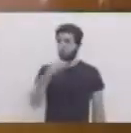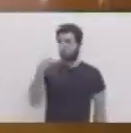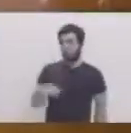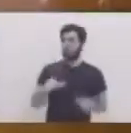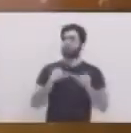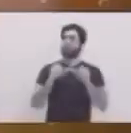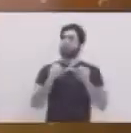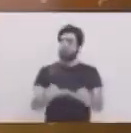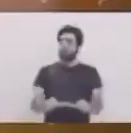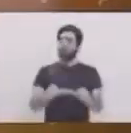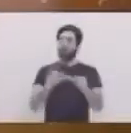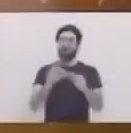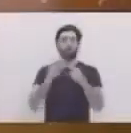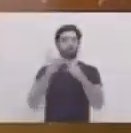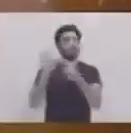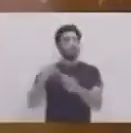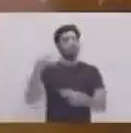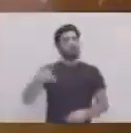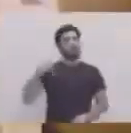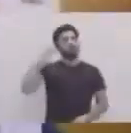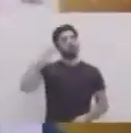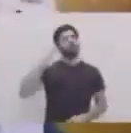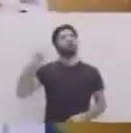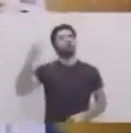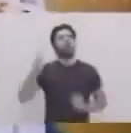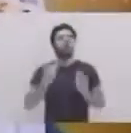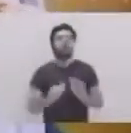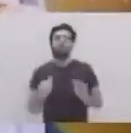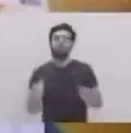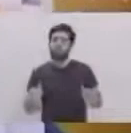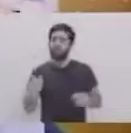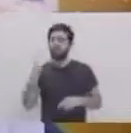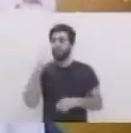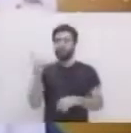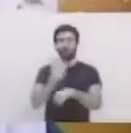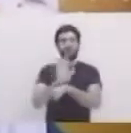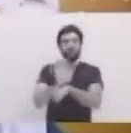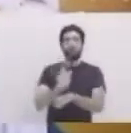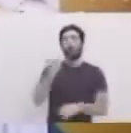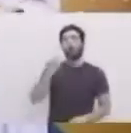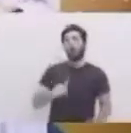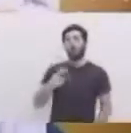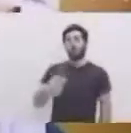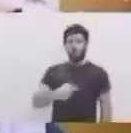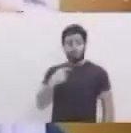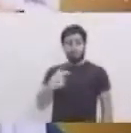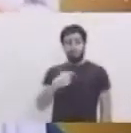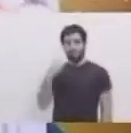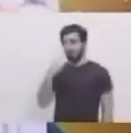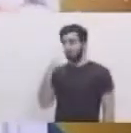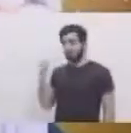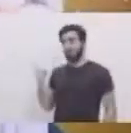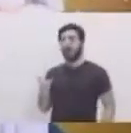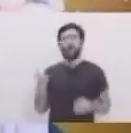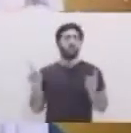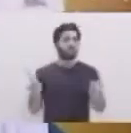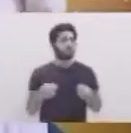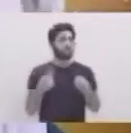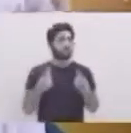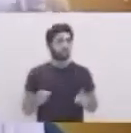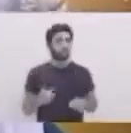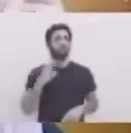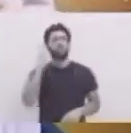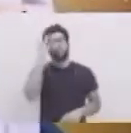Seguimos con más del programa especial de Aprendo en Casa por el Día del Niño. Hoy nos acompaña el profesor Rubén Darío, que nos trae una